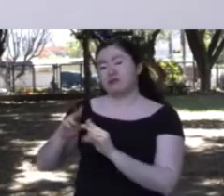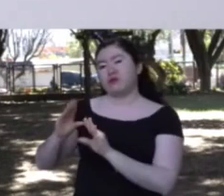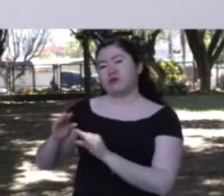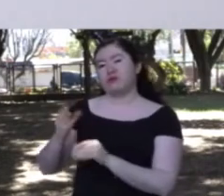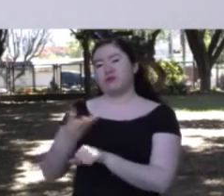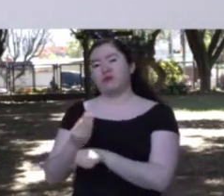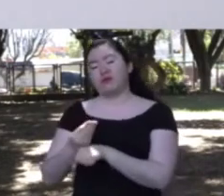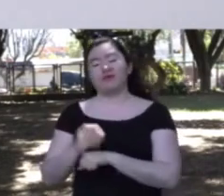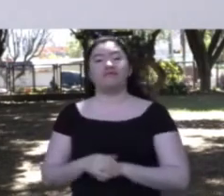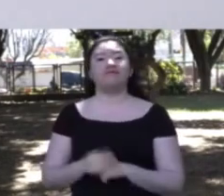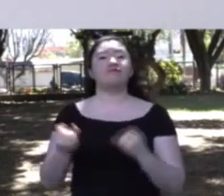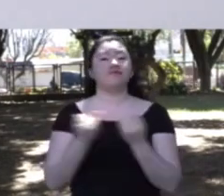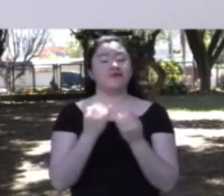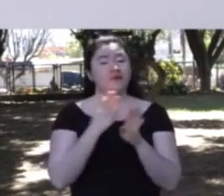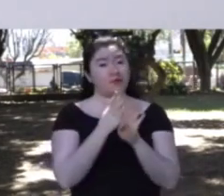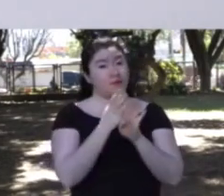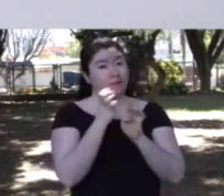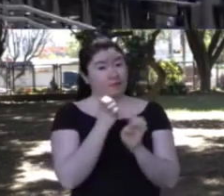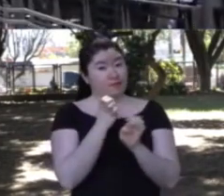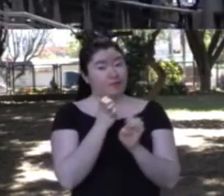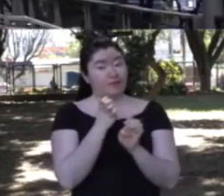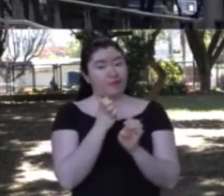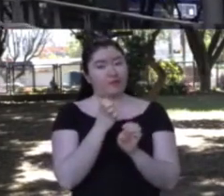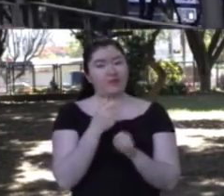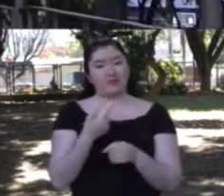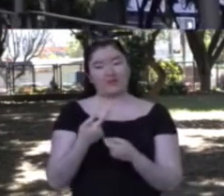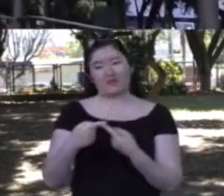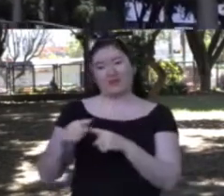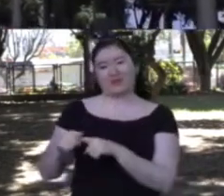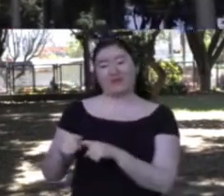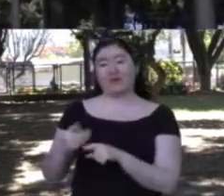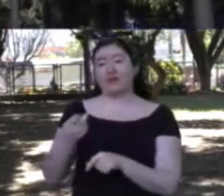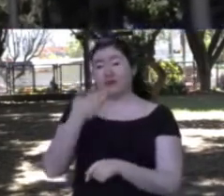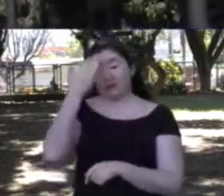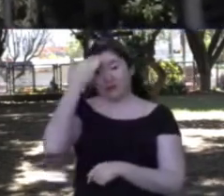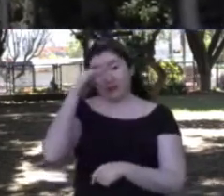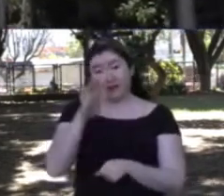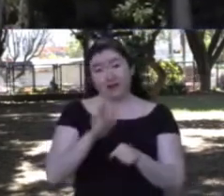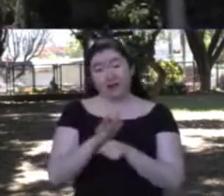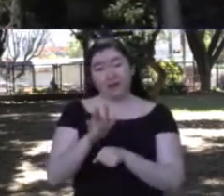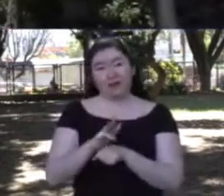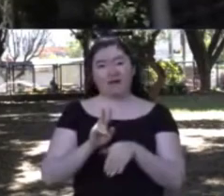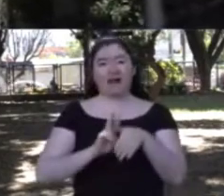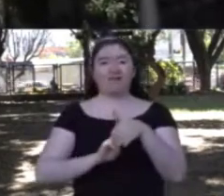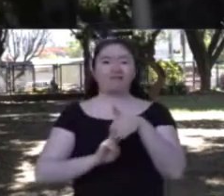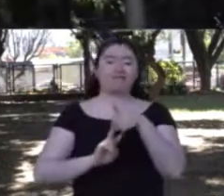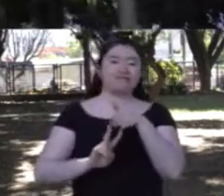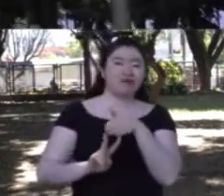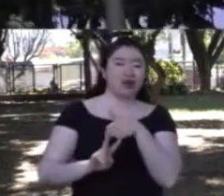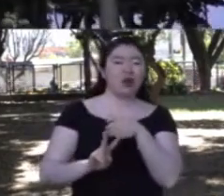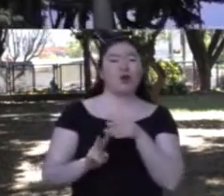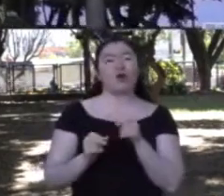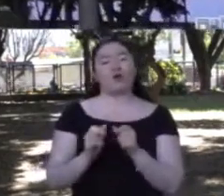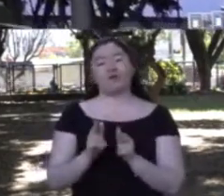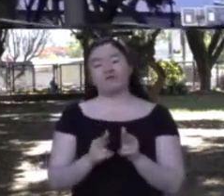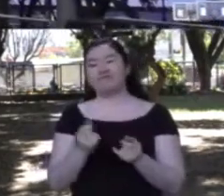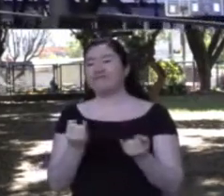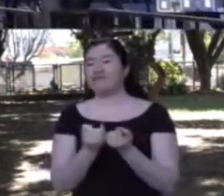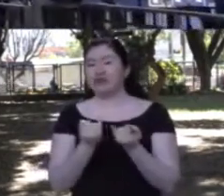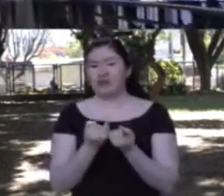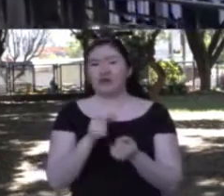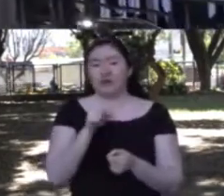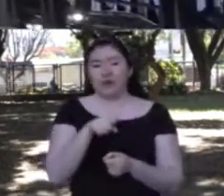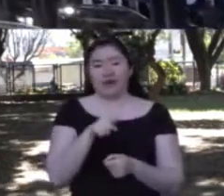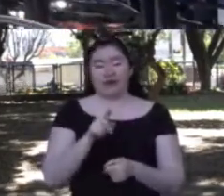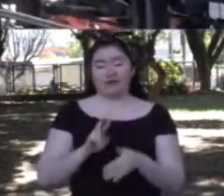estas acciones, y como ustedes saben, pues toda la línea de transporte eléctrico de la ciudad, que es el fortalecimiento de los